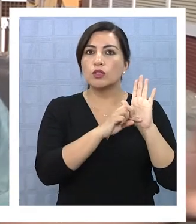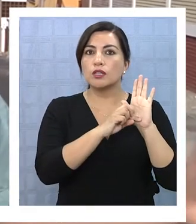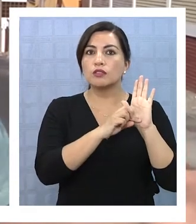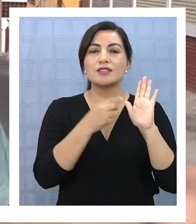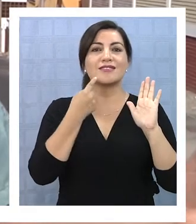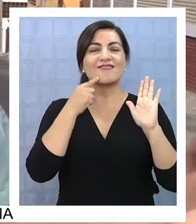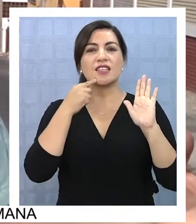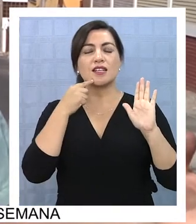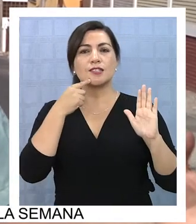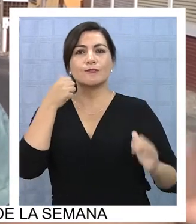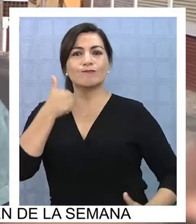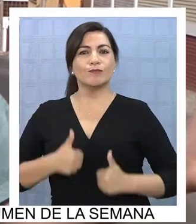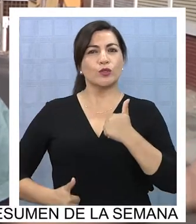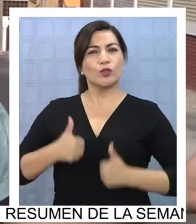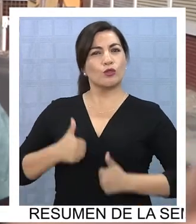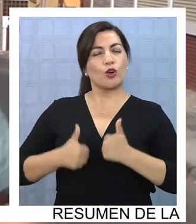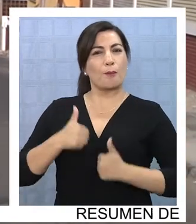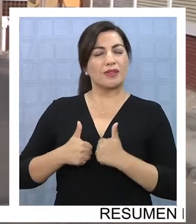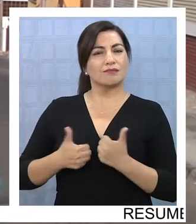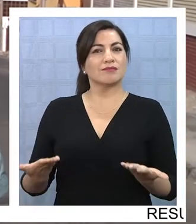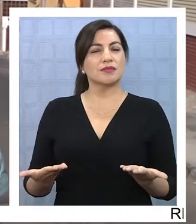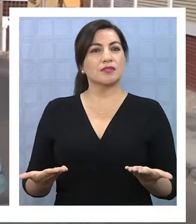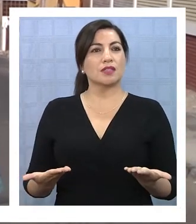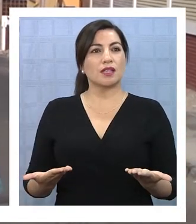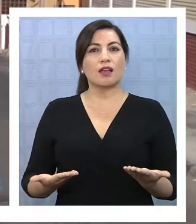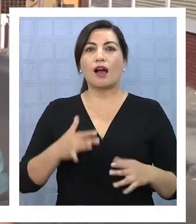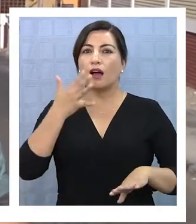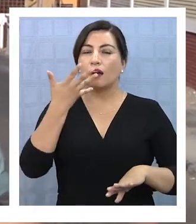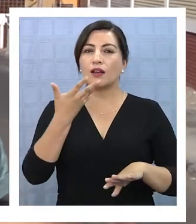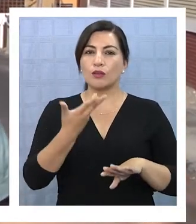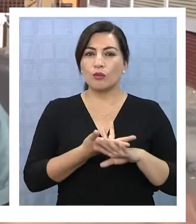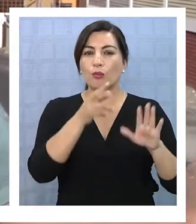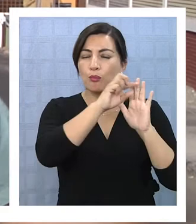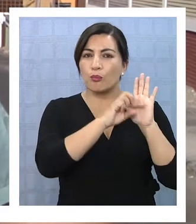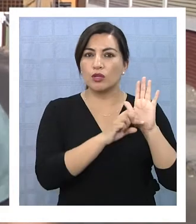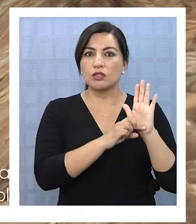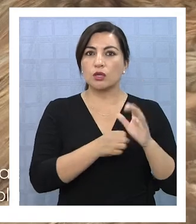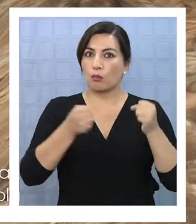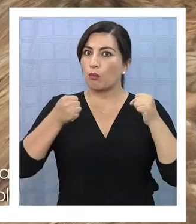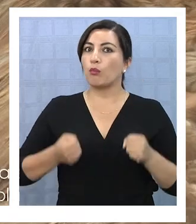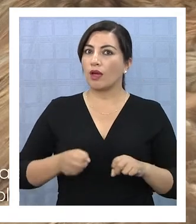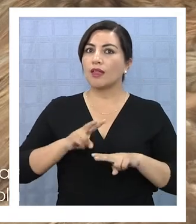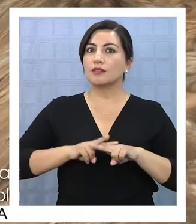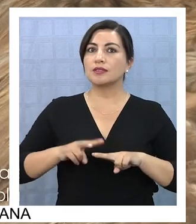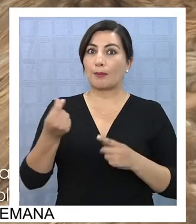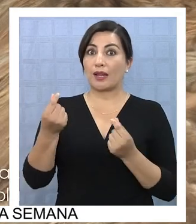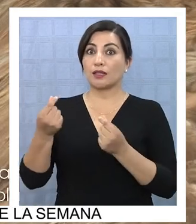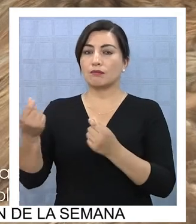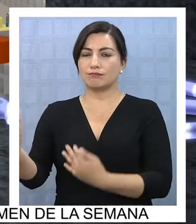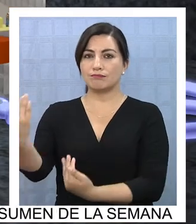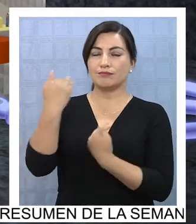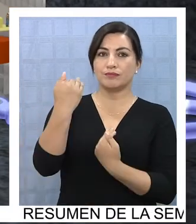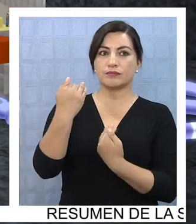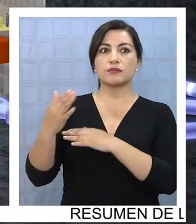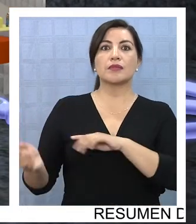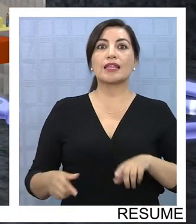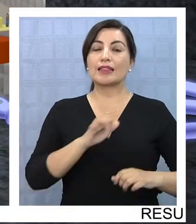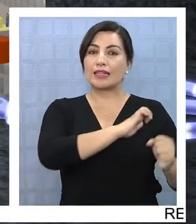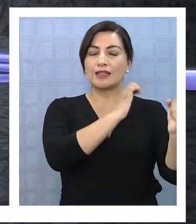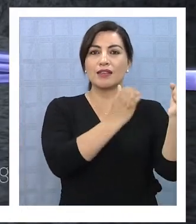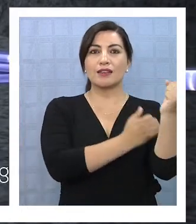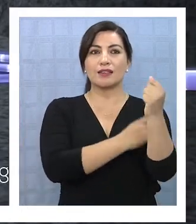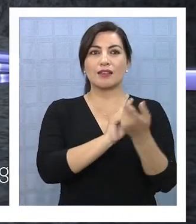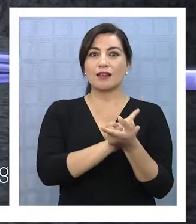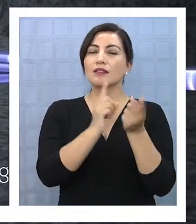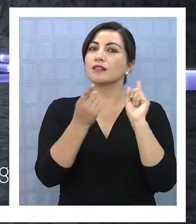competitivo con fuertes alternativas como son las centrales térmicas, es un proyecto que debería poder financiarse. Este proyecto de energía renovable